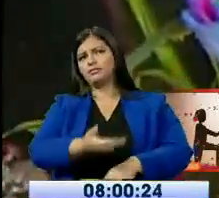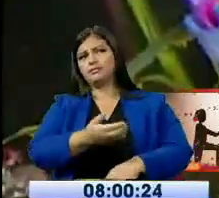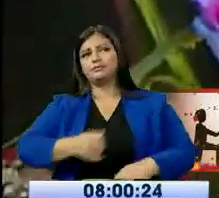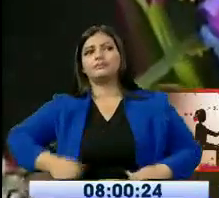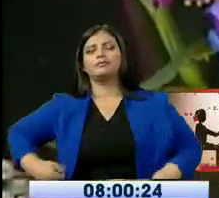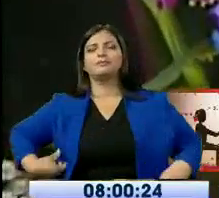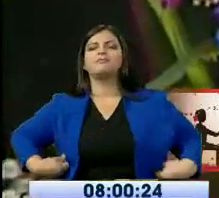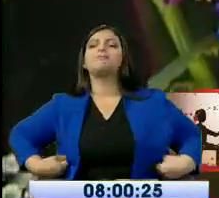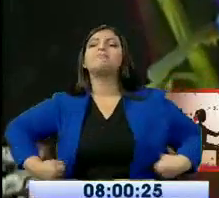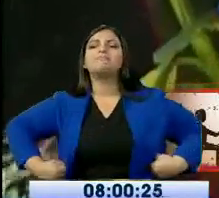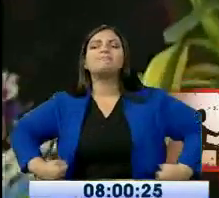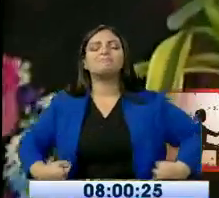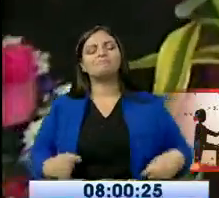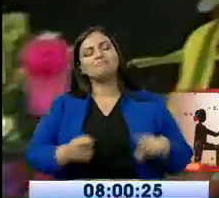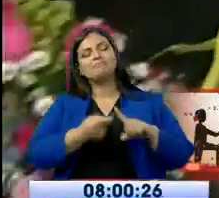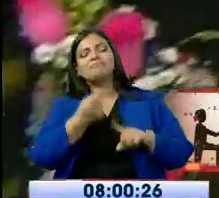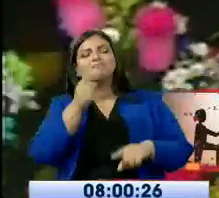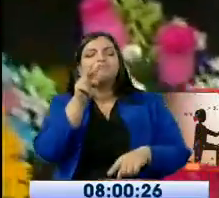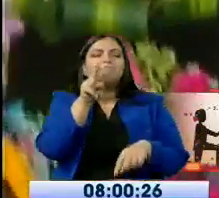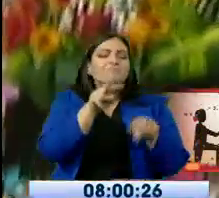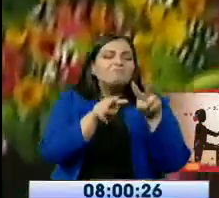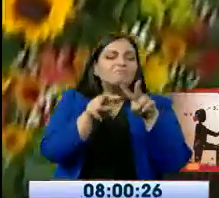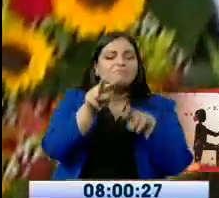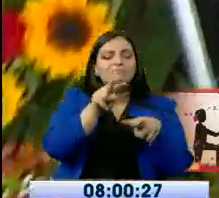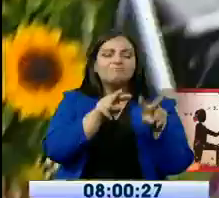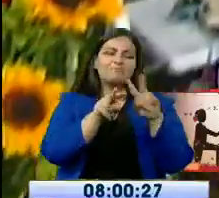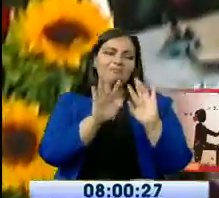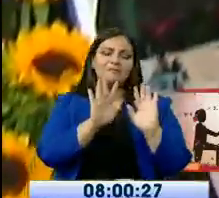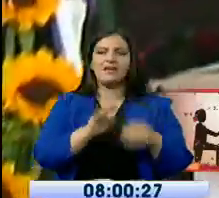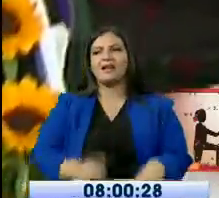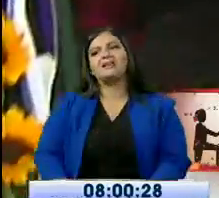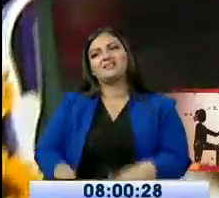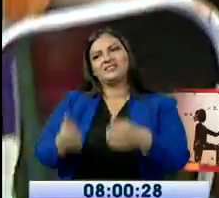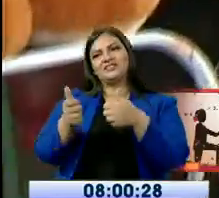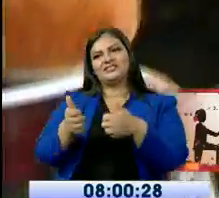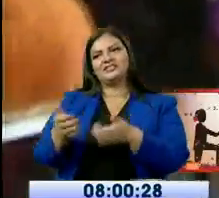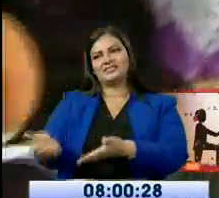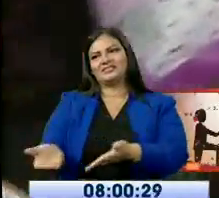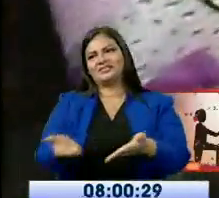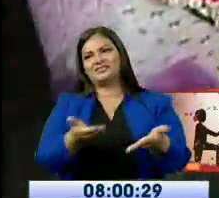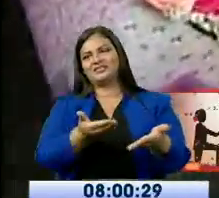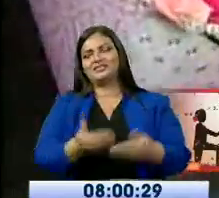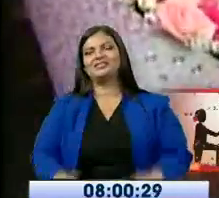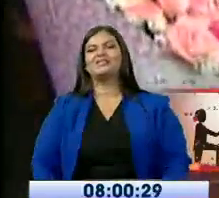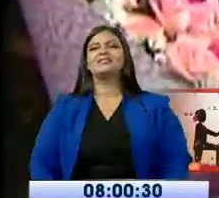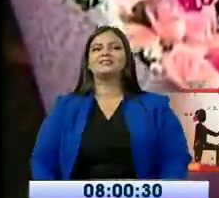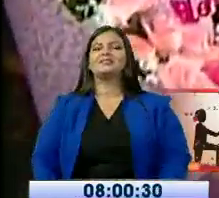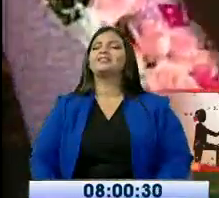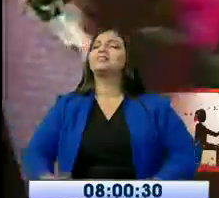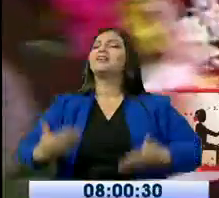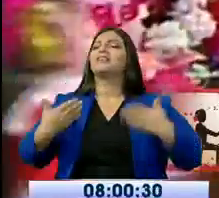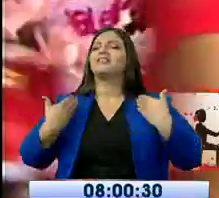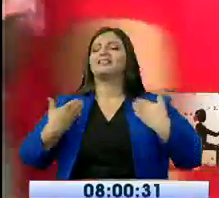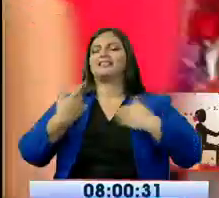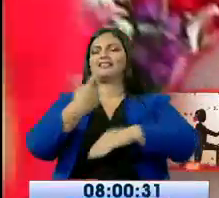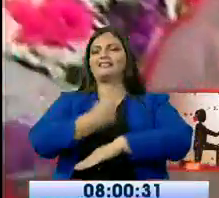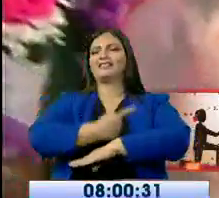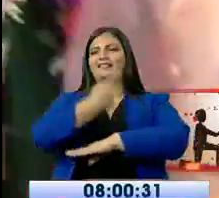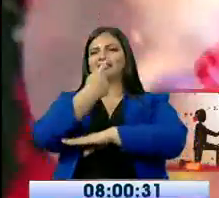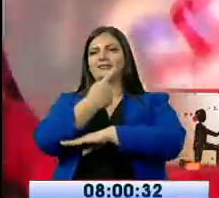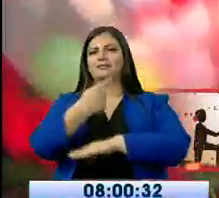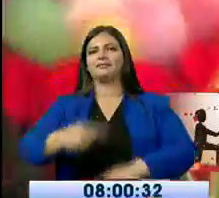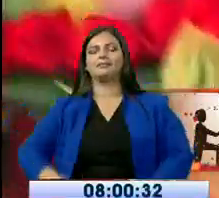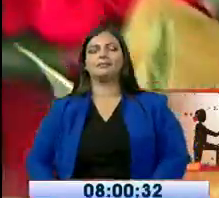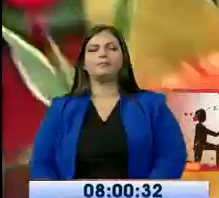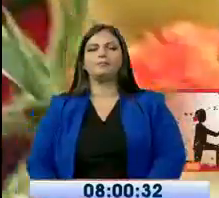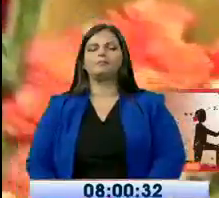viendo en este momento. Listo, feliz día de San Valentín. Gracias. Que pase muy bonito. ¿Cuáles son los precios, promociones que se está dando aquí